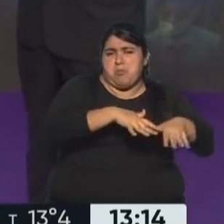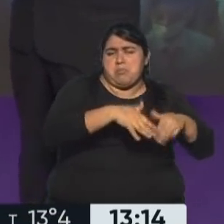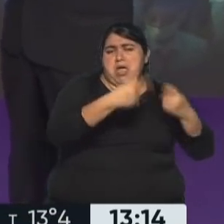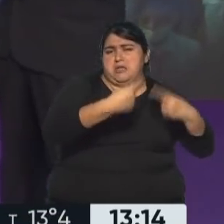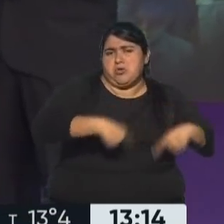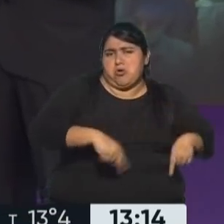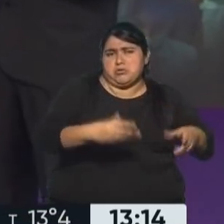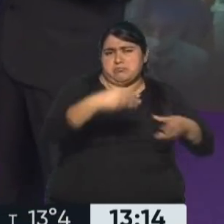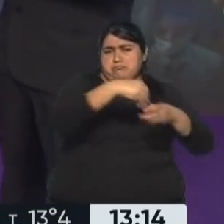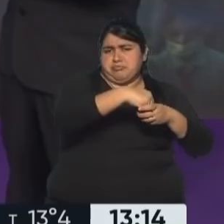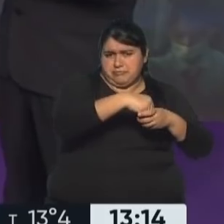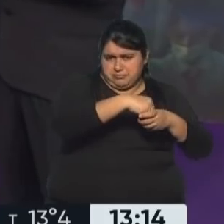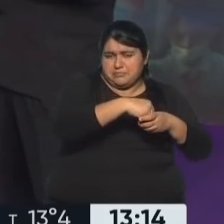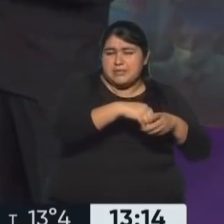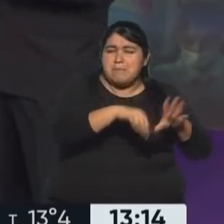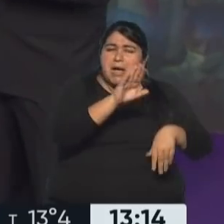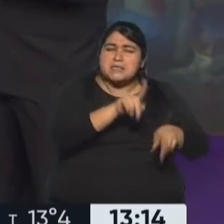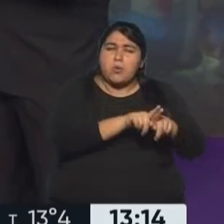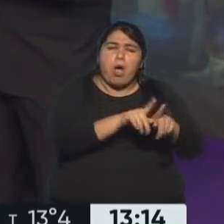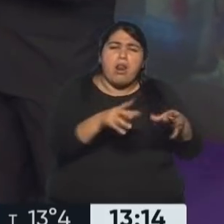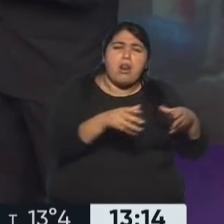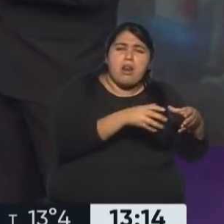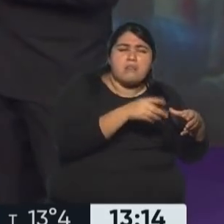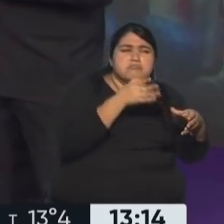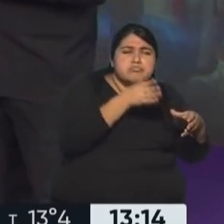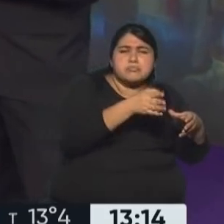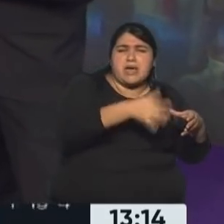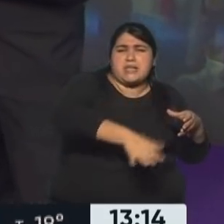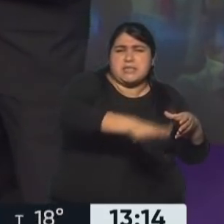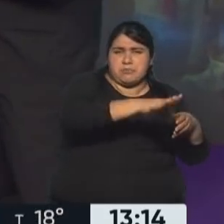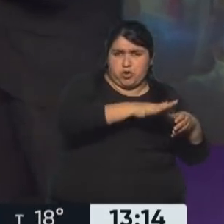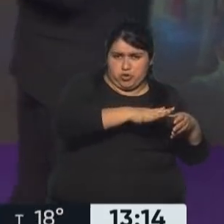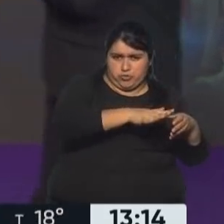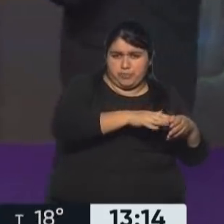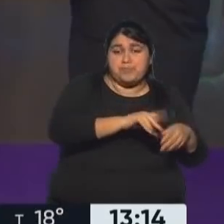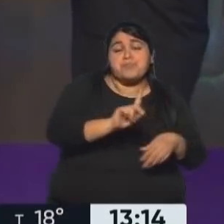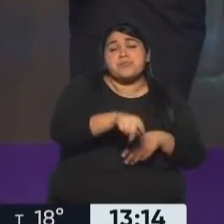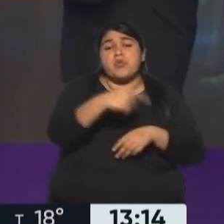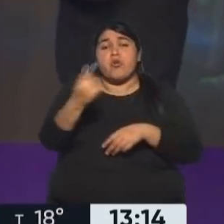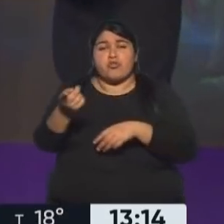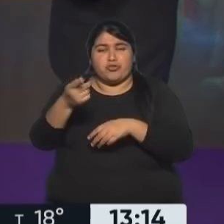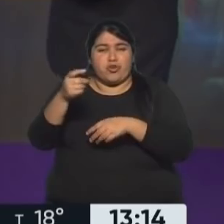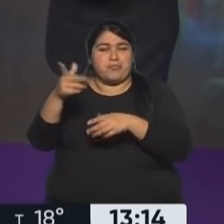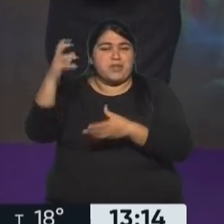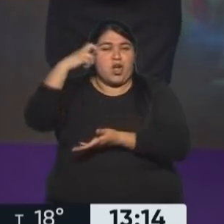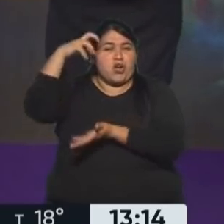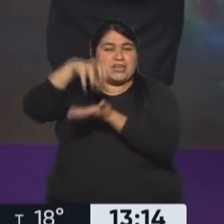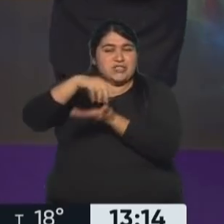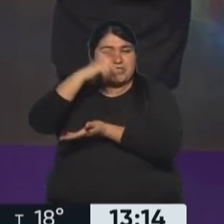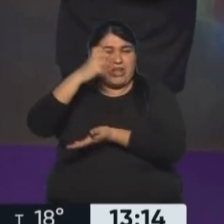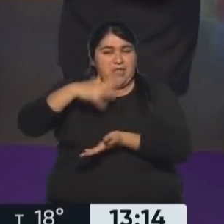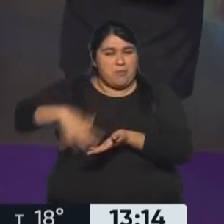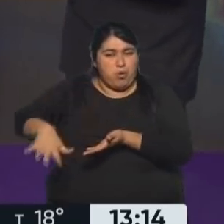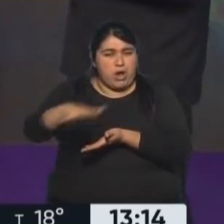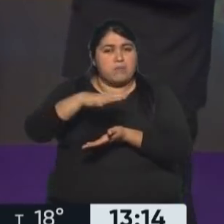movimientos. Es un órgano de tipo más, digamos, sectorial que de elección directa. Y a su vez el Congreso Nacional del Pueblo, que es